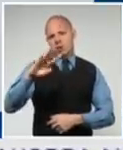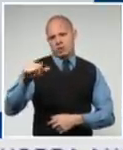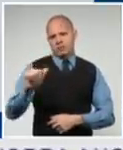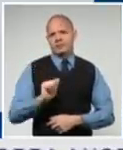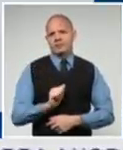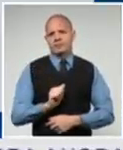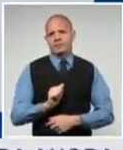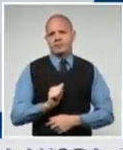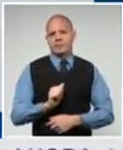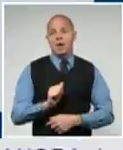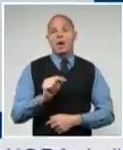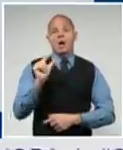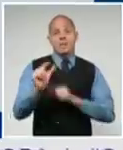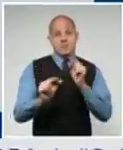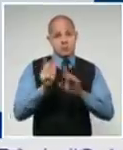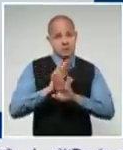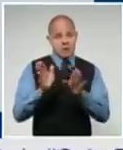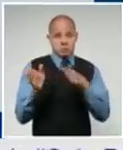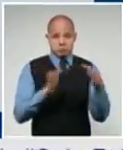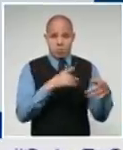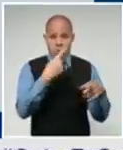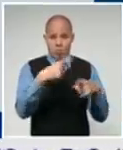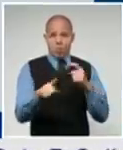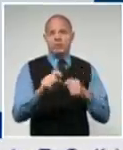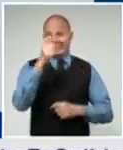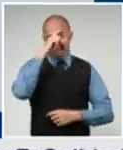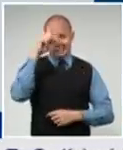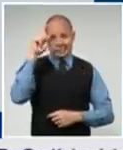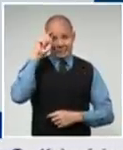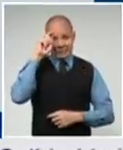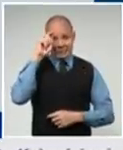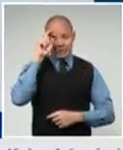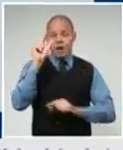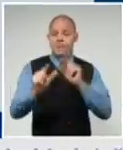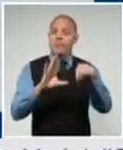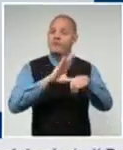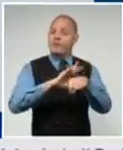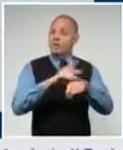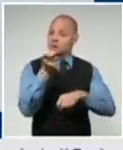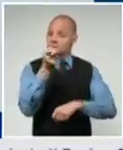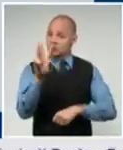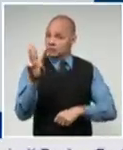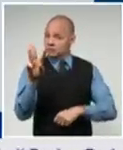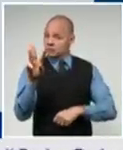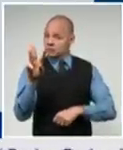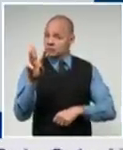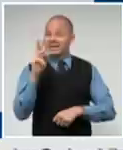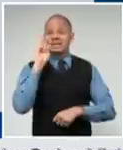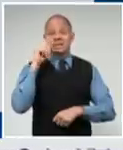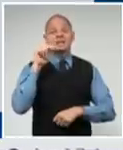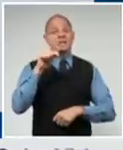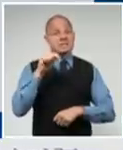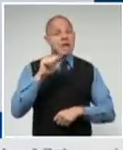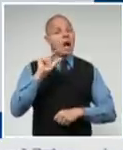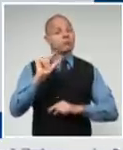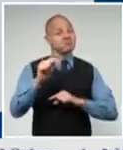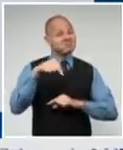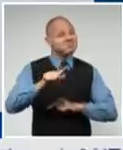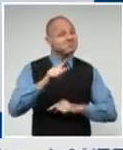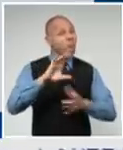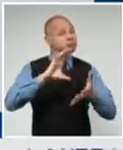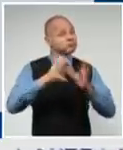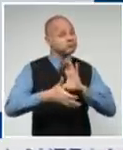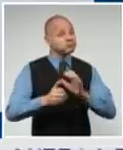13 casos que se han diagnosticado en Santi Espíritu, donde provincia en la cual también se trabaja de forma intensa,